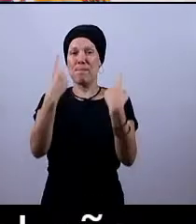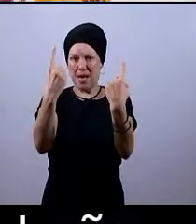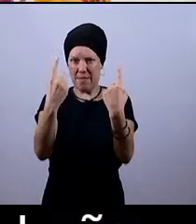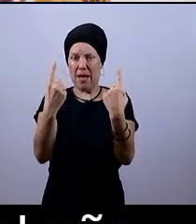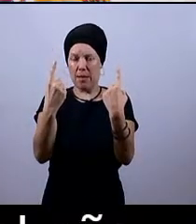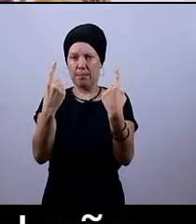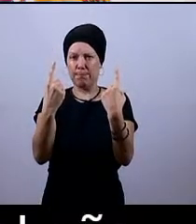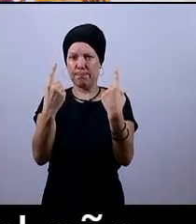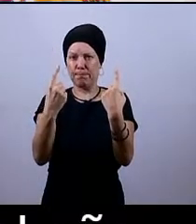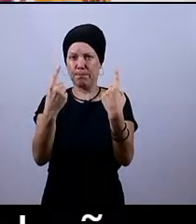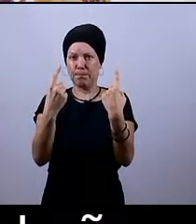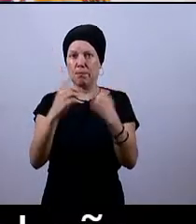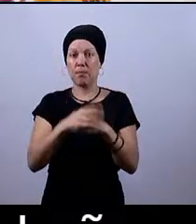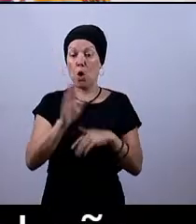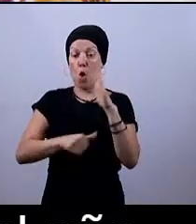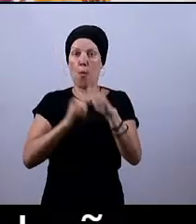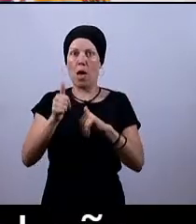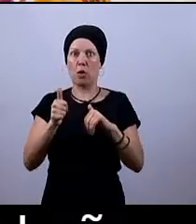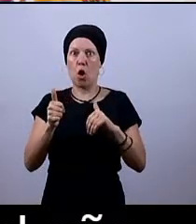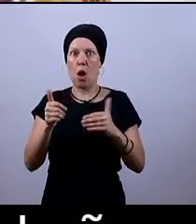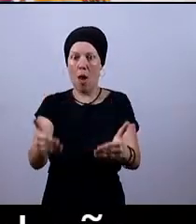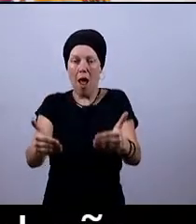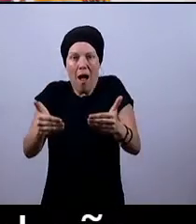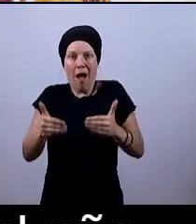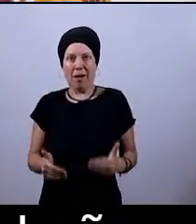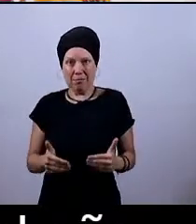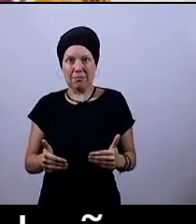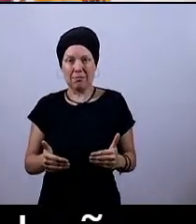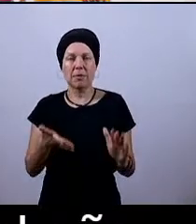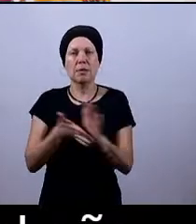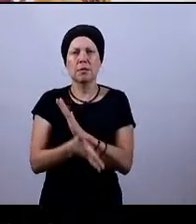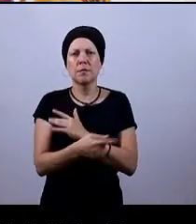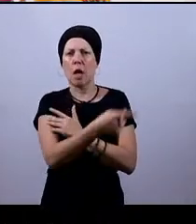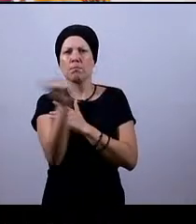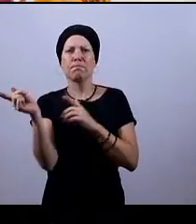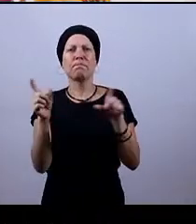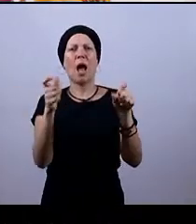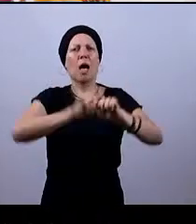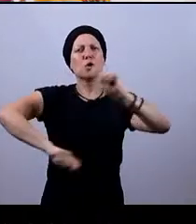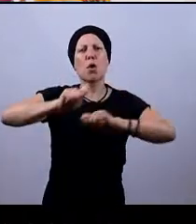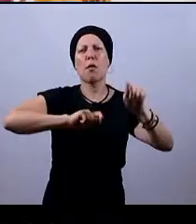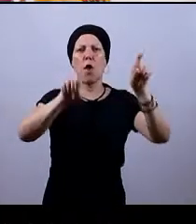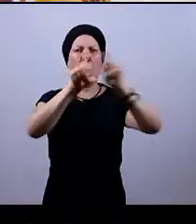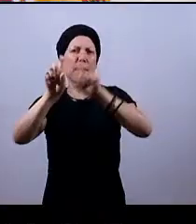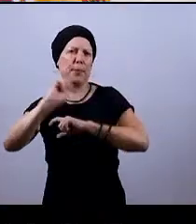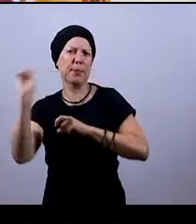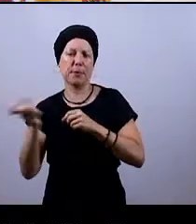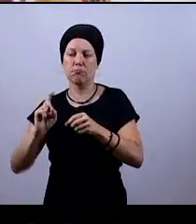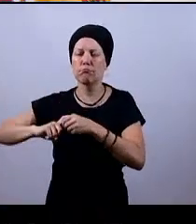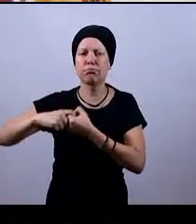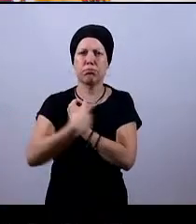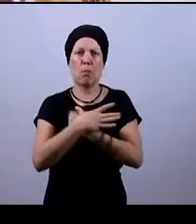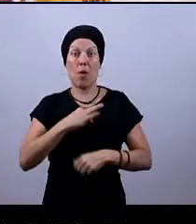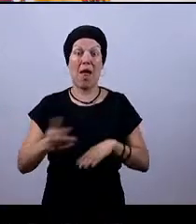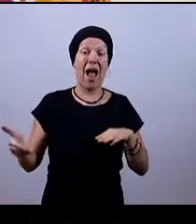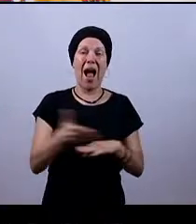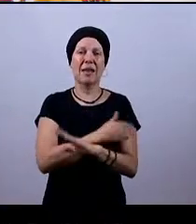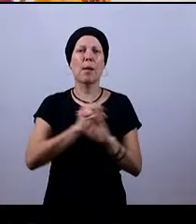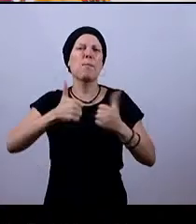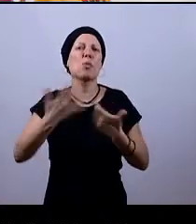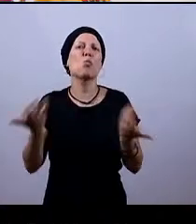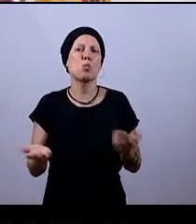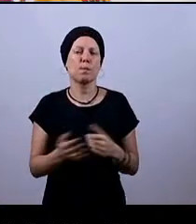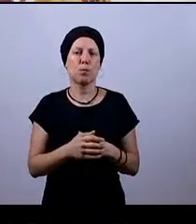anticipamos esta convocatoria y va a estar a disposición de las distintas asociaciones antes de que comience